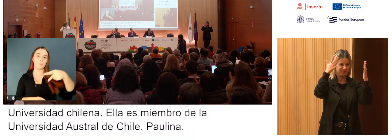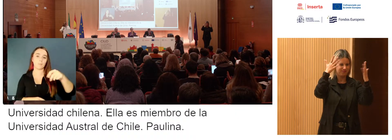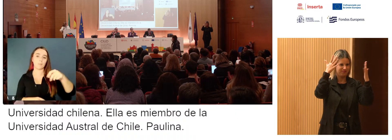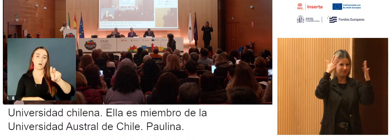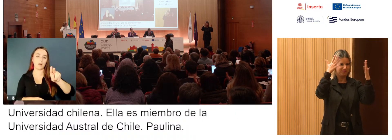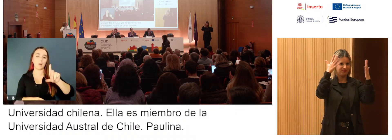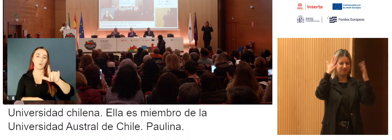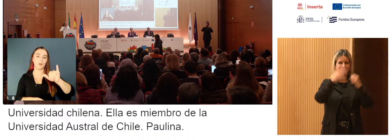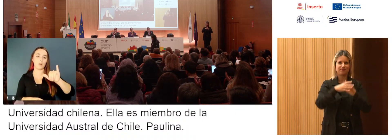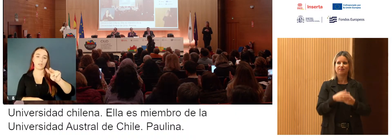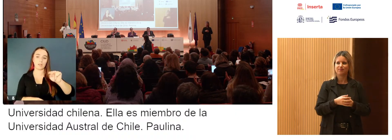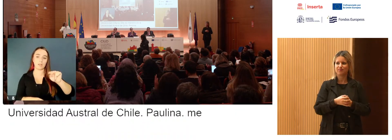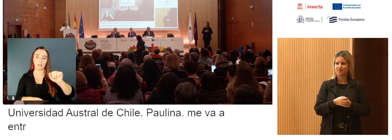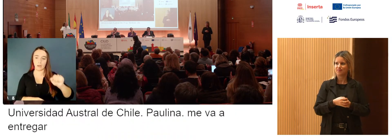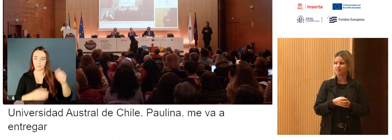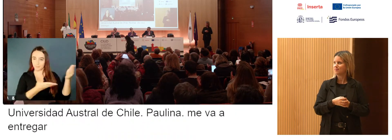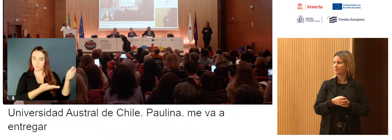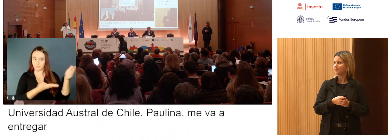le va a entregar